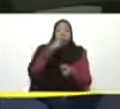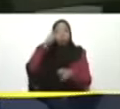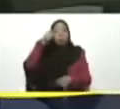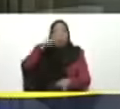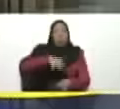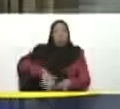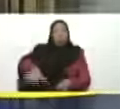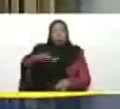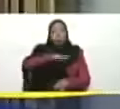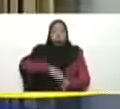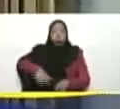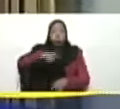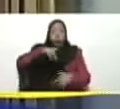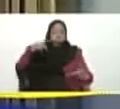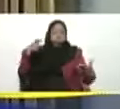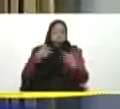batalla,